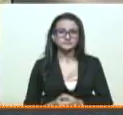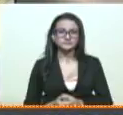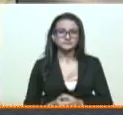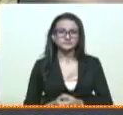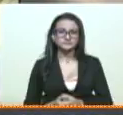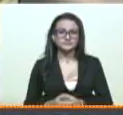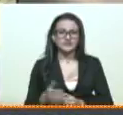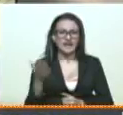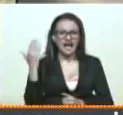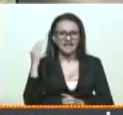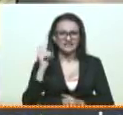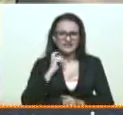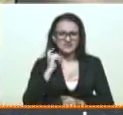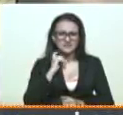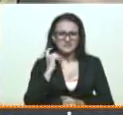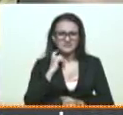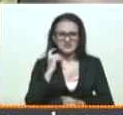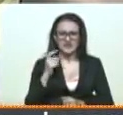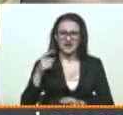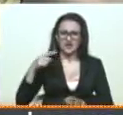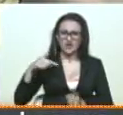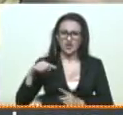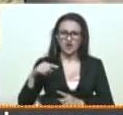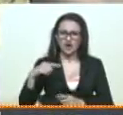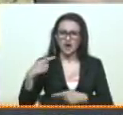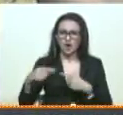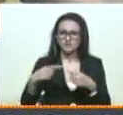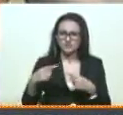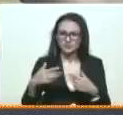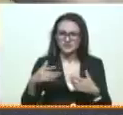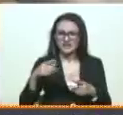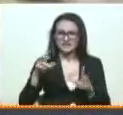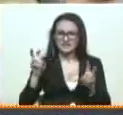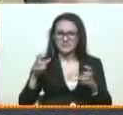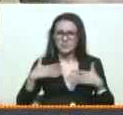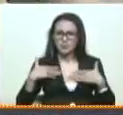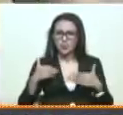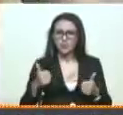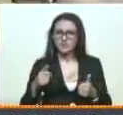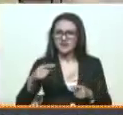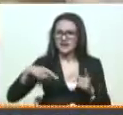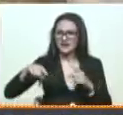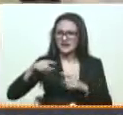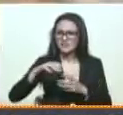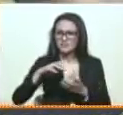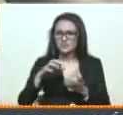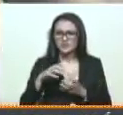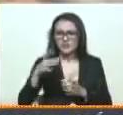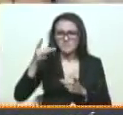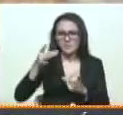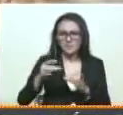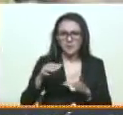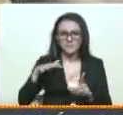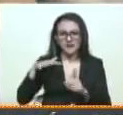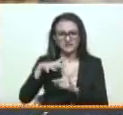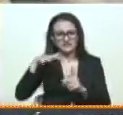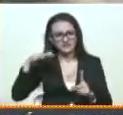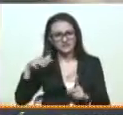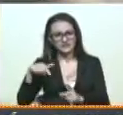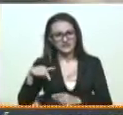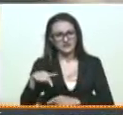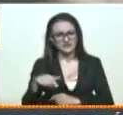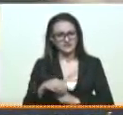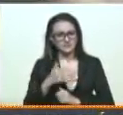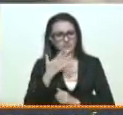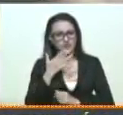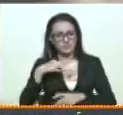la era medieval por las consecuencias de salud pública que producían en las ciudades, el uso de excrementos para atacar una ciudad sitiada,